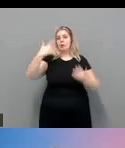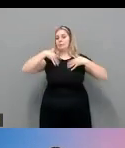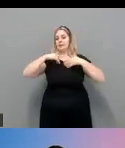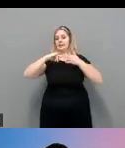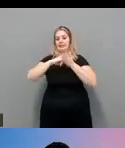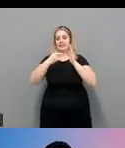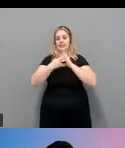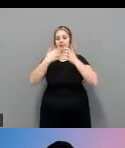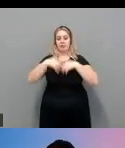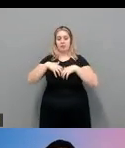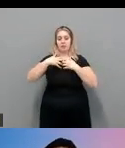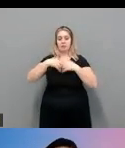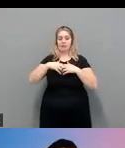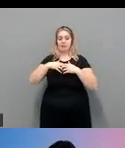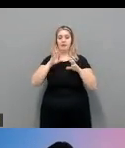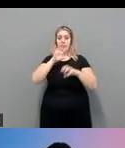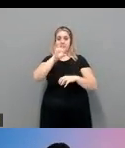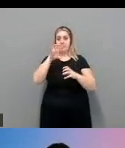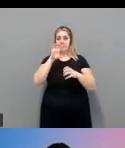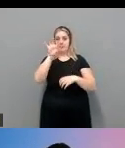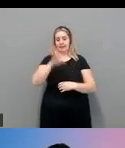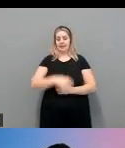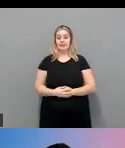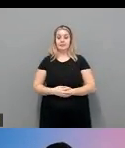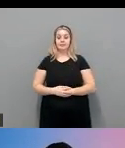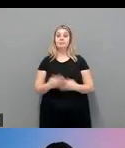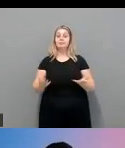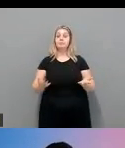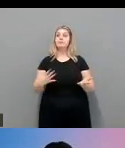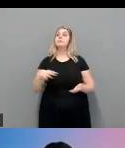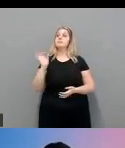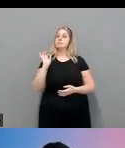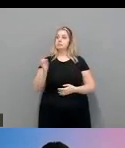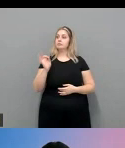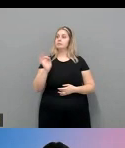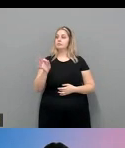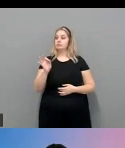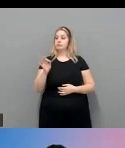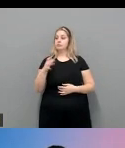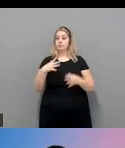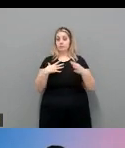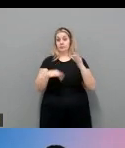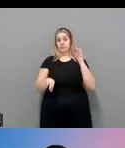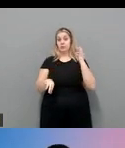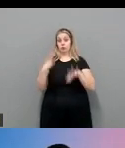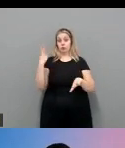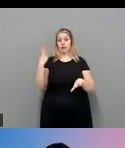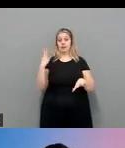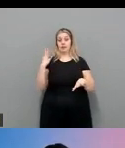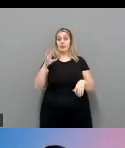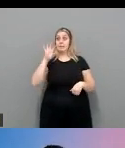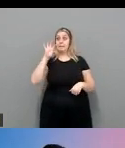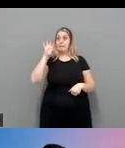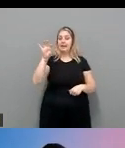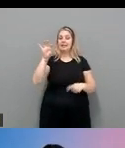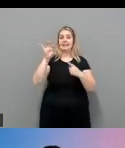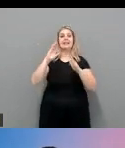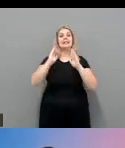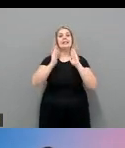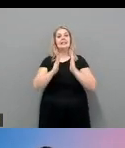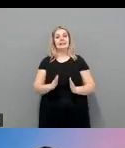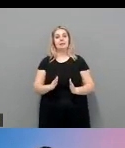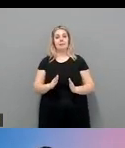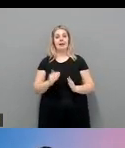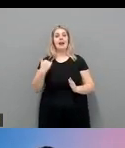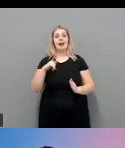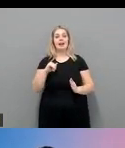y al funcionamiento de nuestro país, pero sí que es verdad que afortunadamente en nuestro país esta disciplina ya